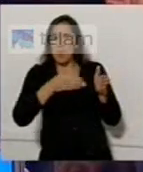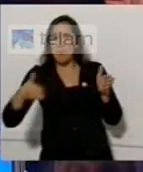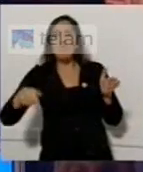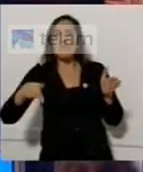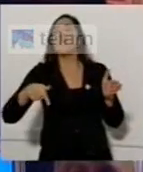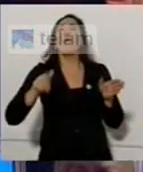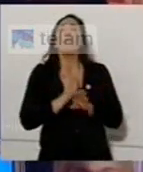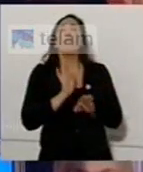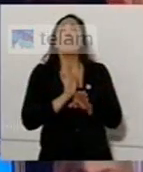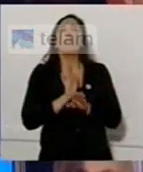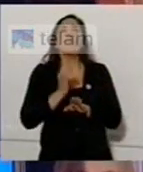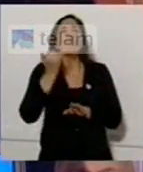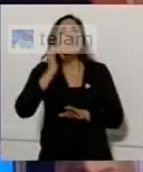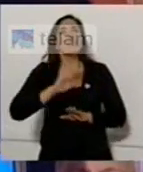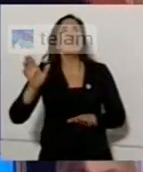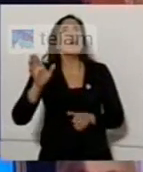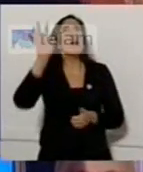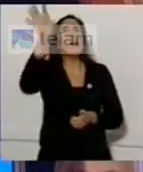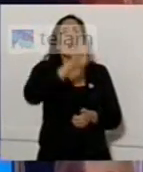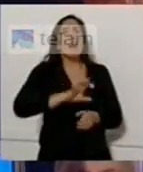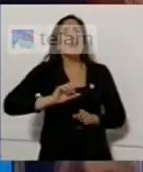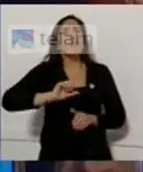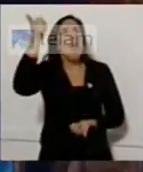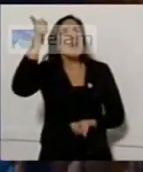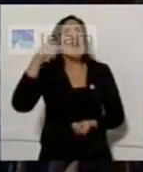en donde todas las regiones han sido incorporadas